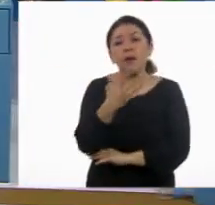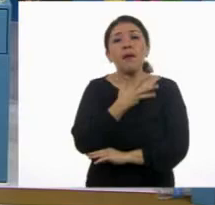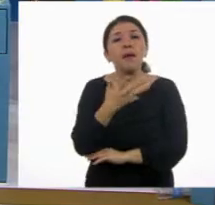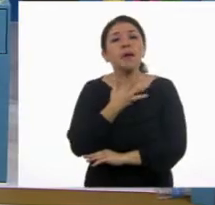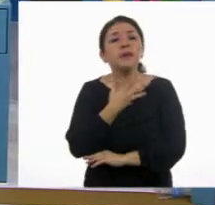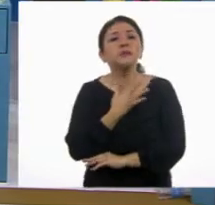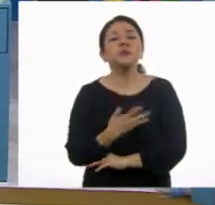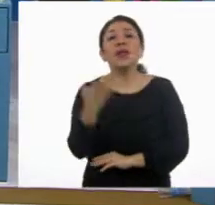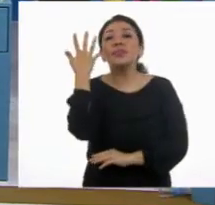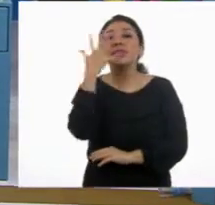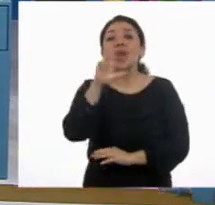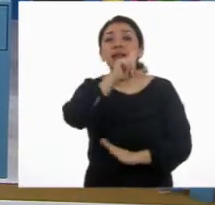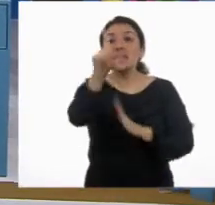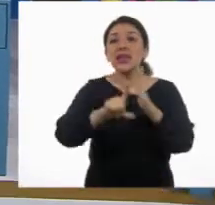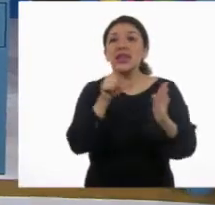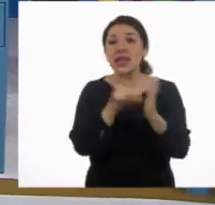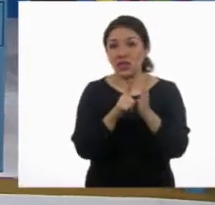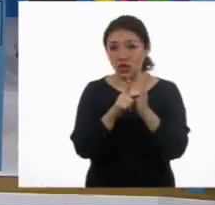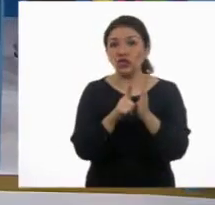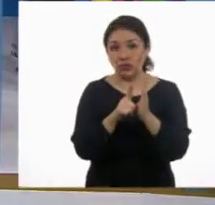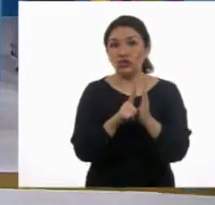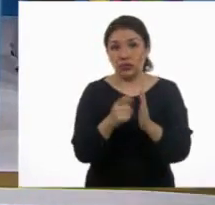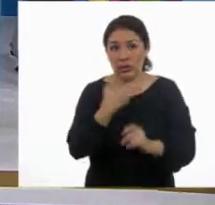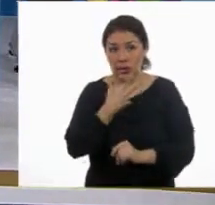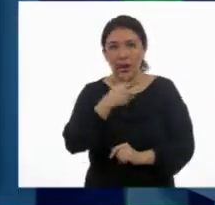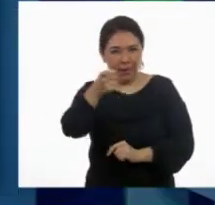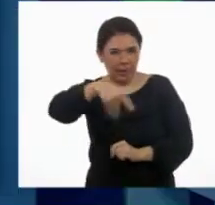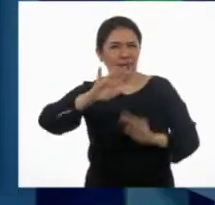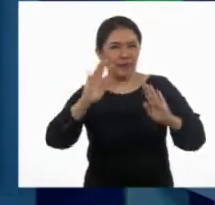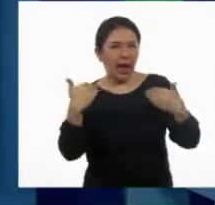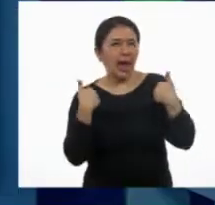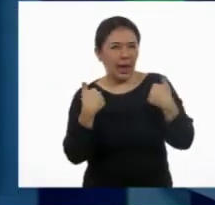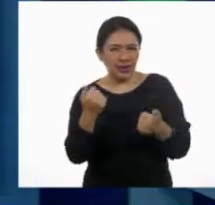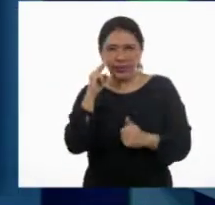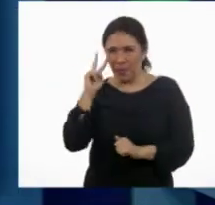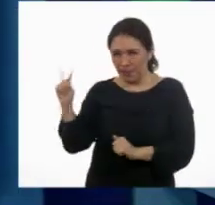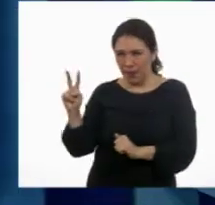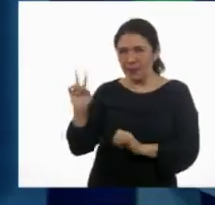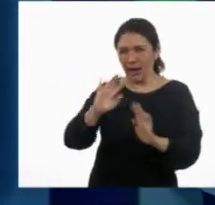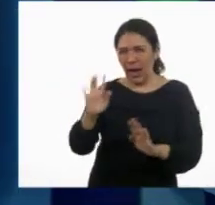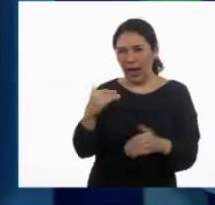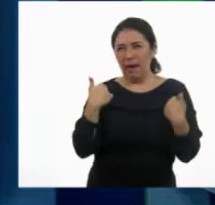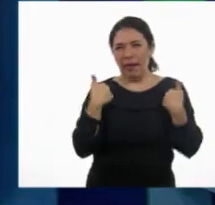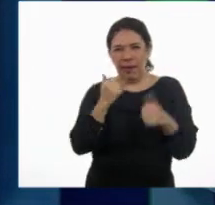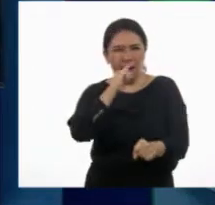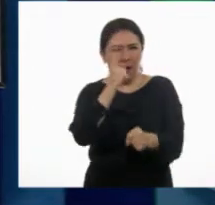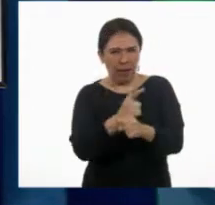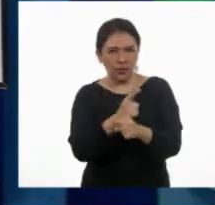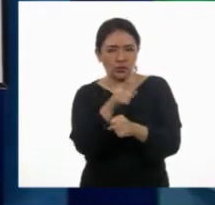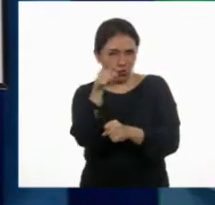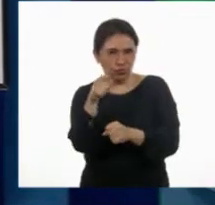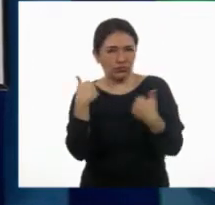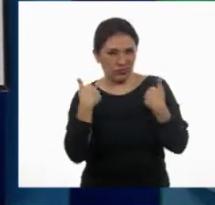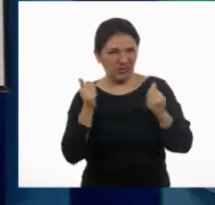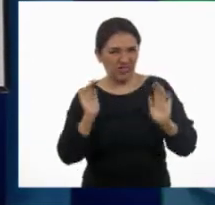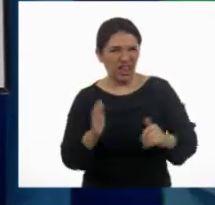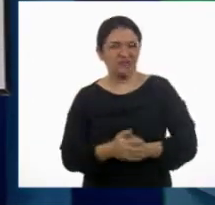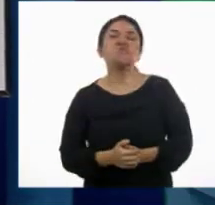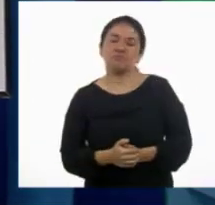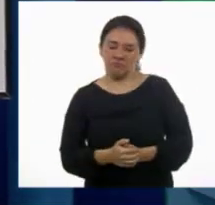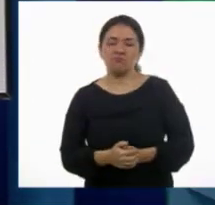tiene 10 litros. Esto ya quedó claro en casa, ¿verdad? ¿También quedó claro para ustedes? Muy claro.